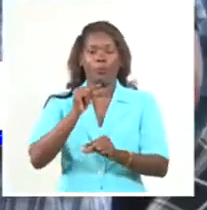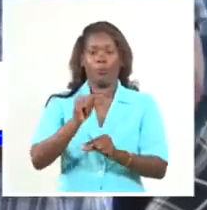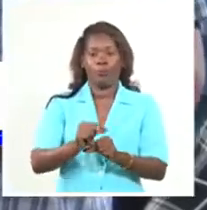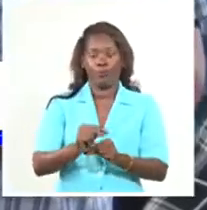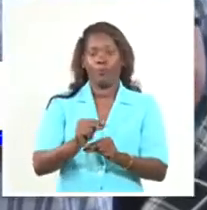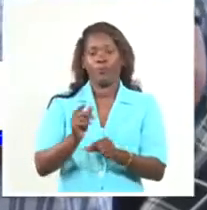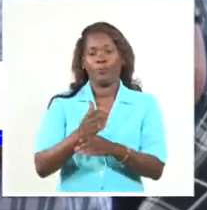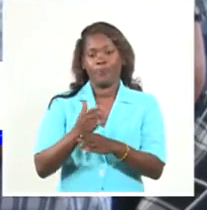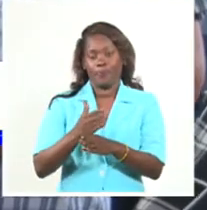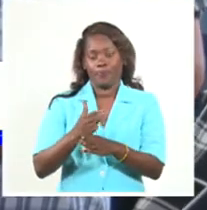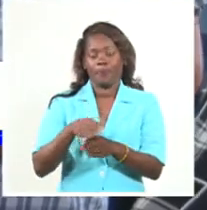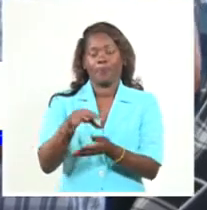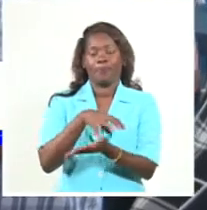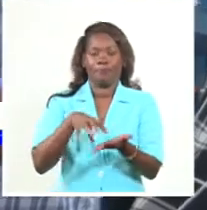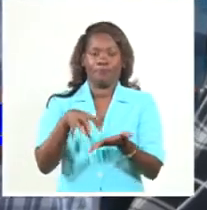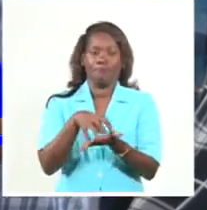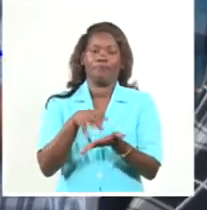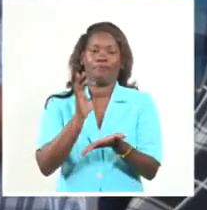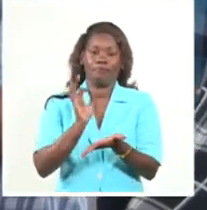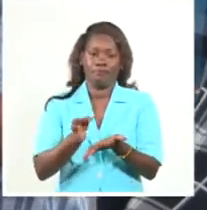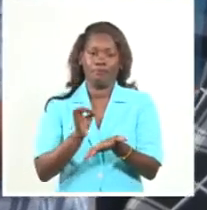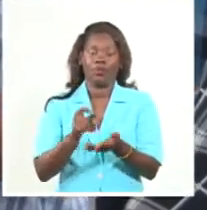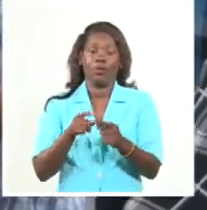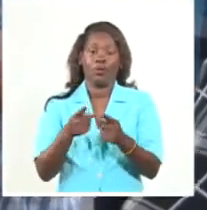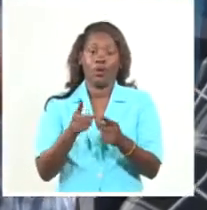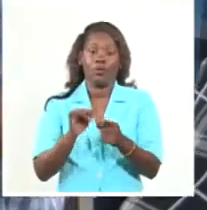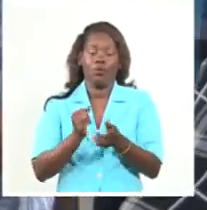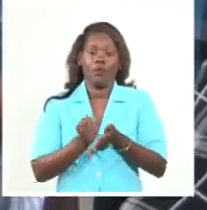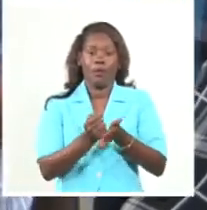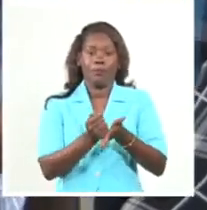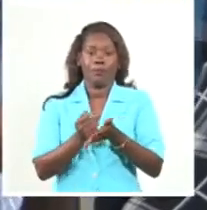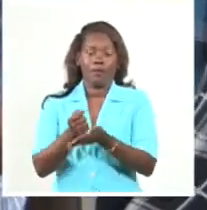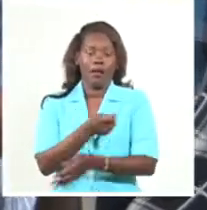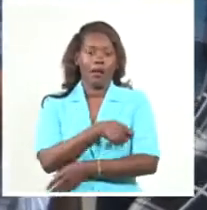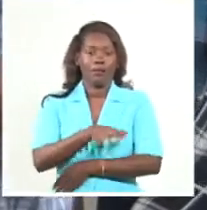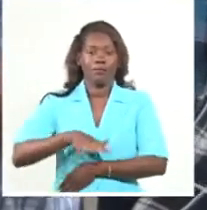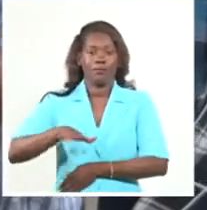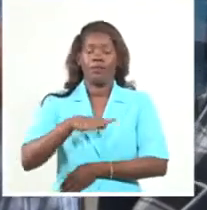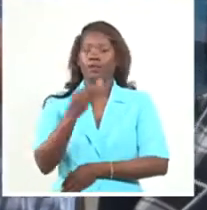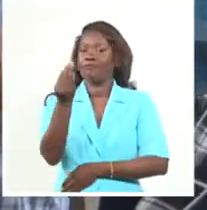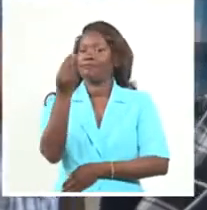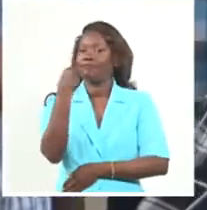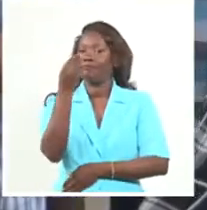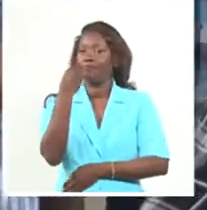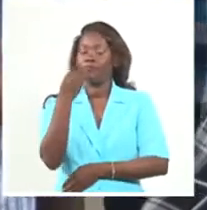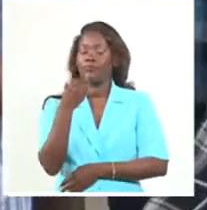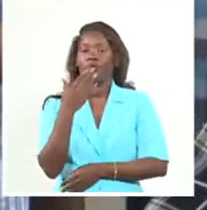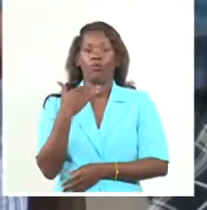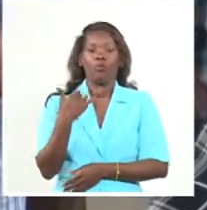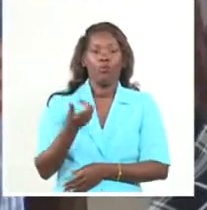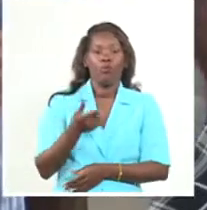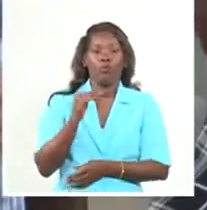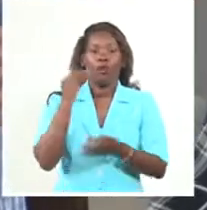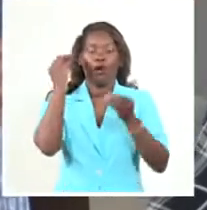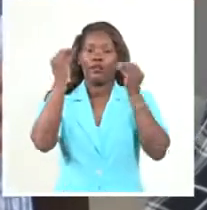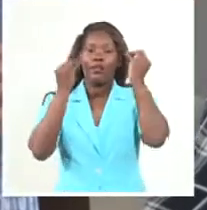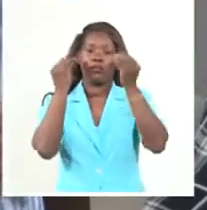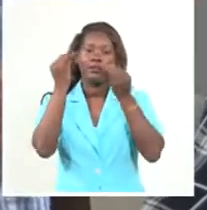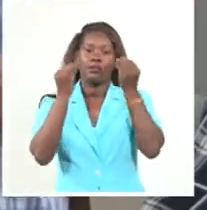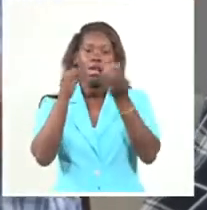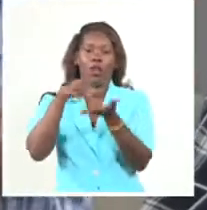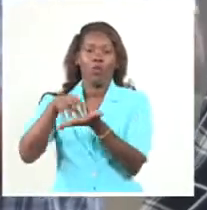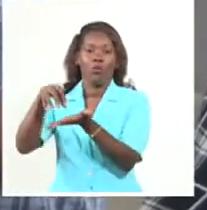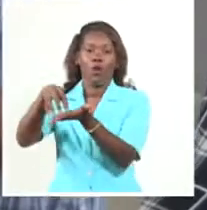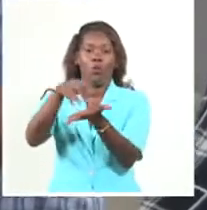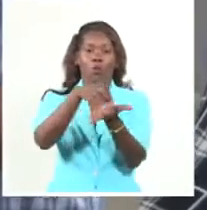todas las estrategias estas del programa de soberanía alimentaria y nutricional, cómo vamos ya que consolidando que cada lugar vaya